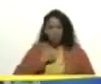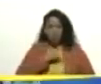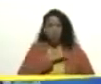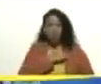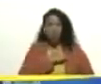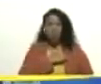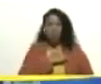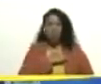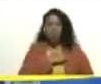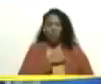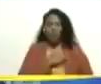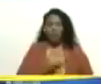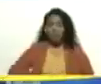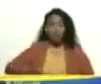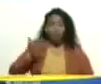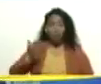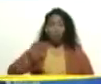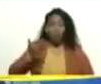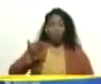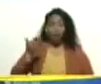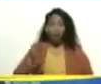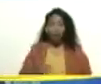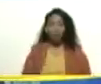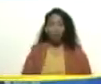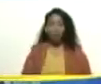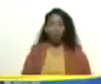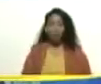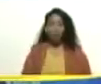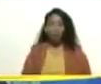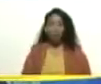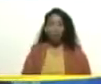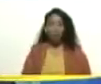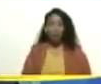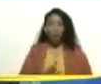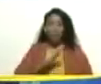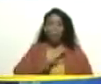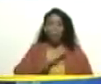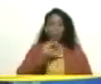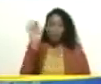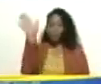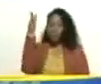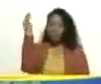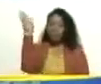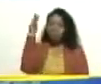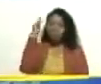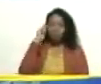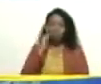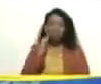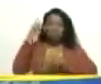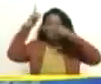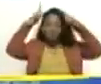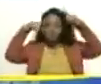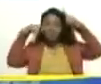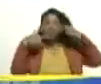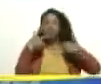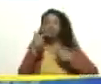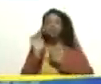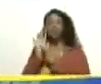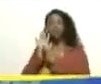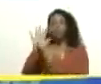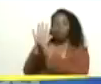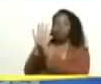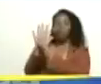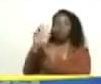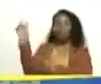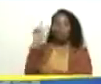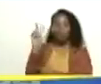pero significativa con la bandera de Bolívar con la bandera de Chávez decirle al mundo Aquí está